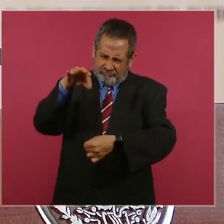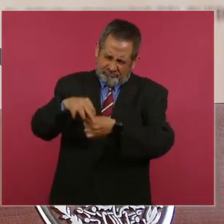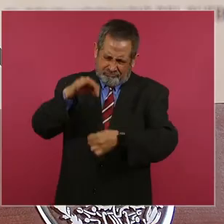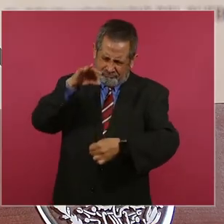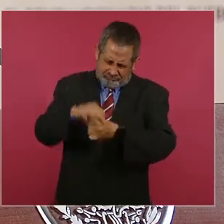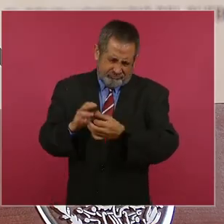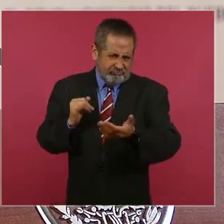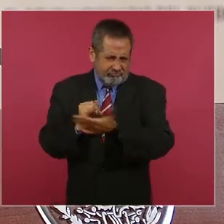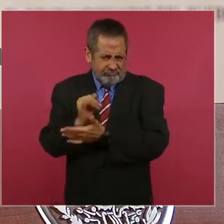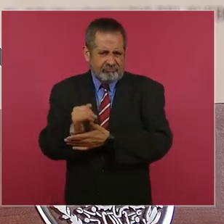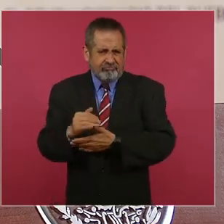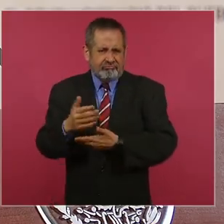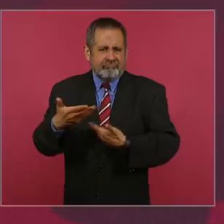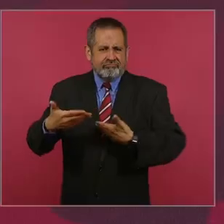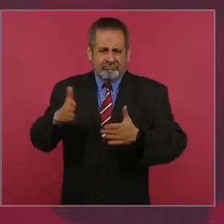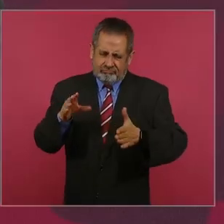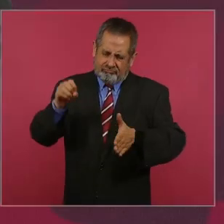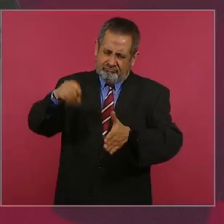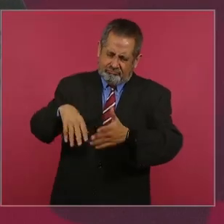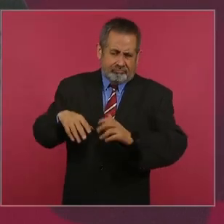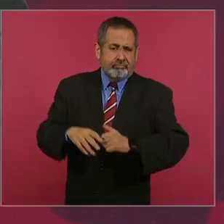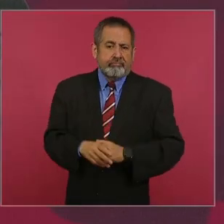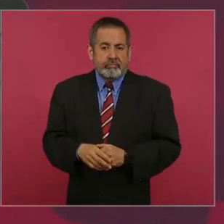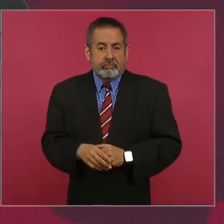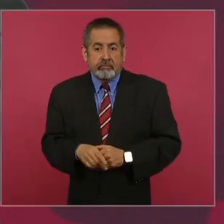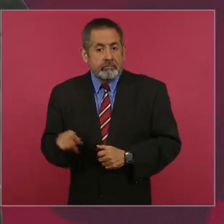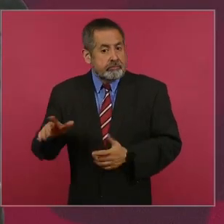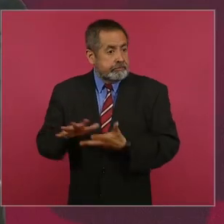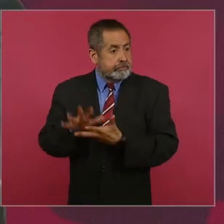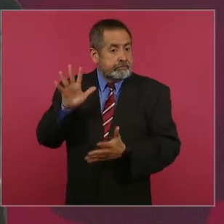y la participación fue alta